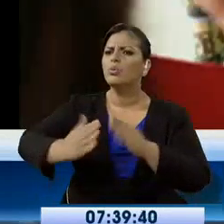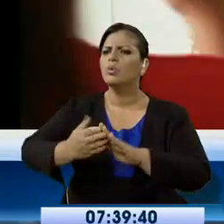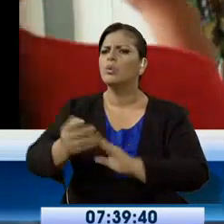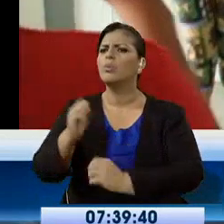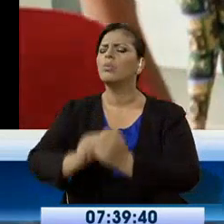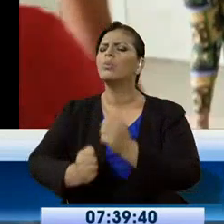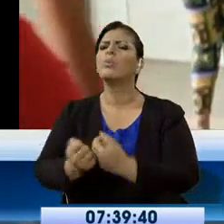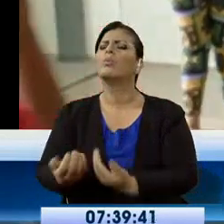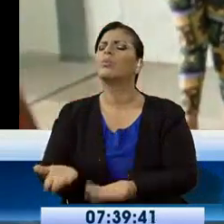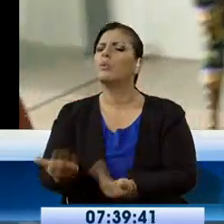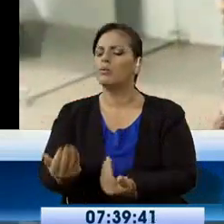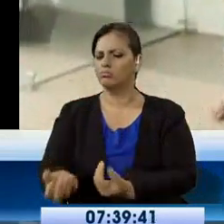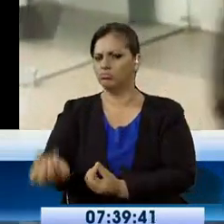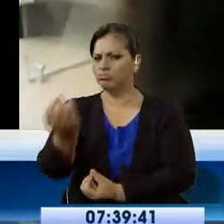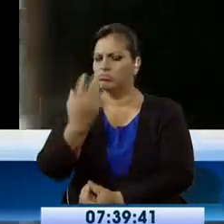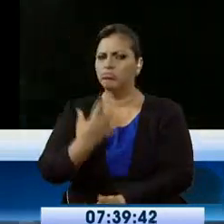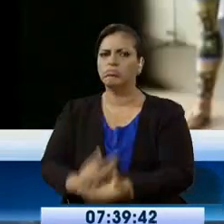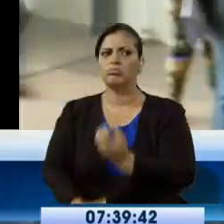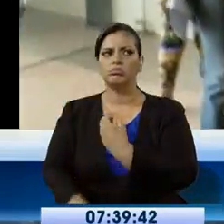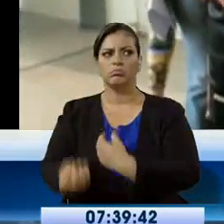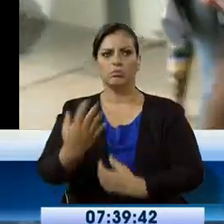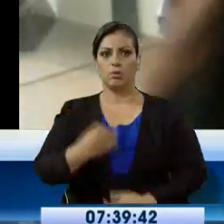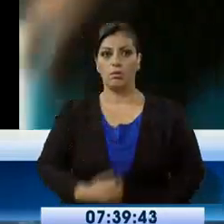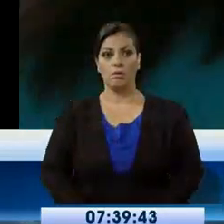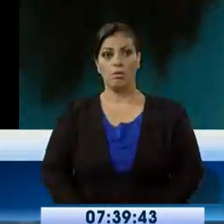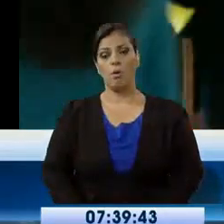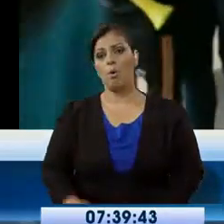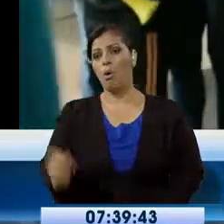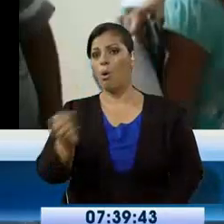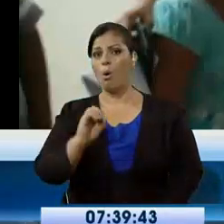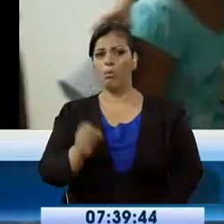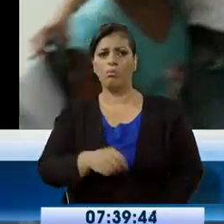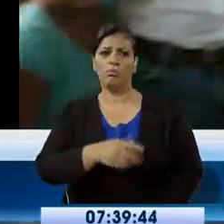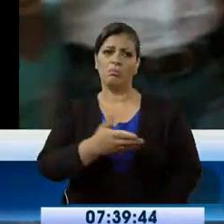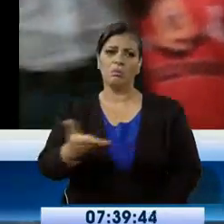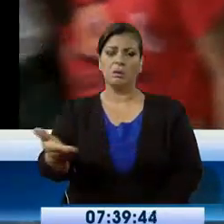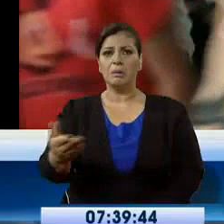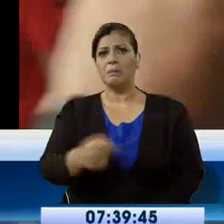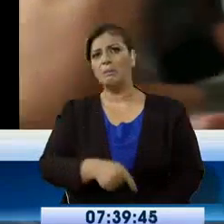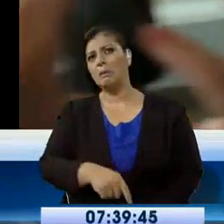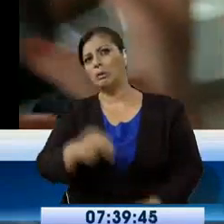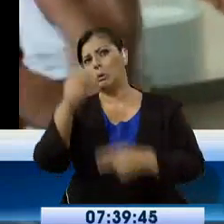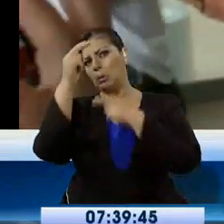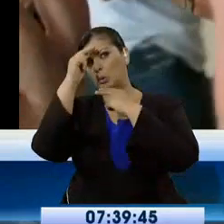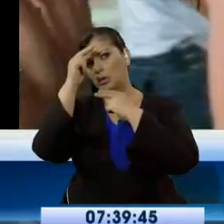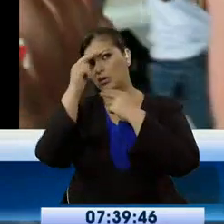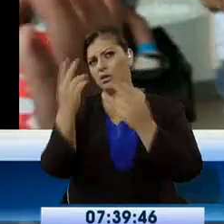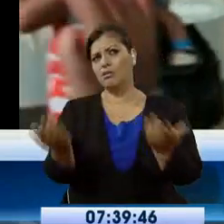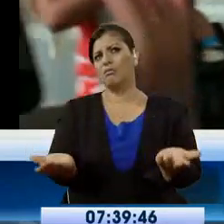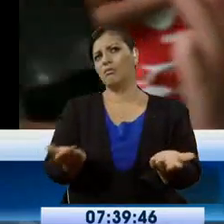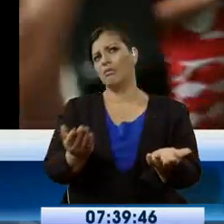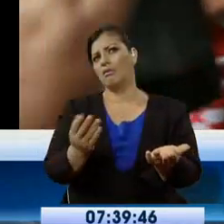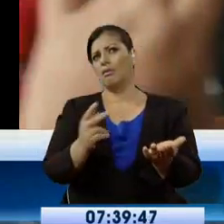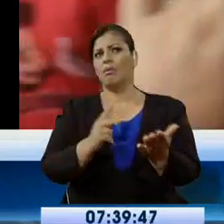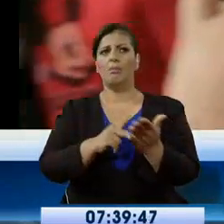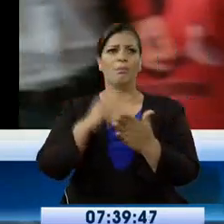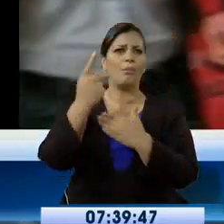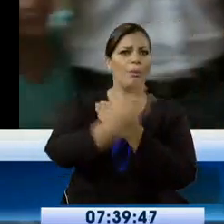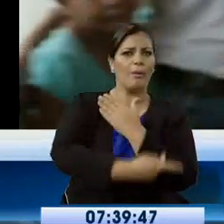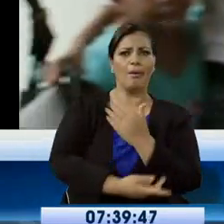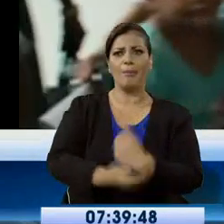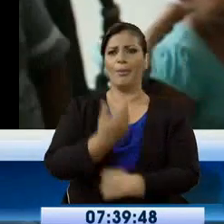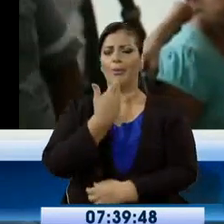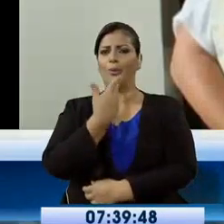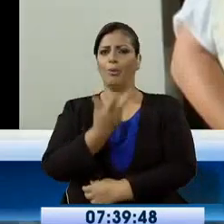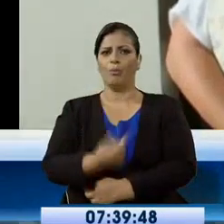pedir a nuestros televidentes que nos hagan sugerencias. Claro. Sugerencias, qué segmento les gustaría ver, cuáles son los segmentos que más les agrada, si creen que deberíamos